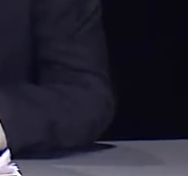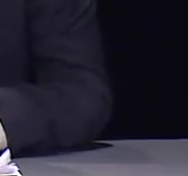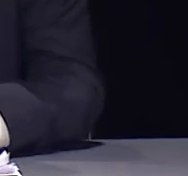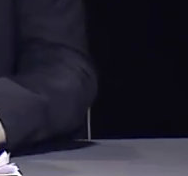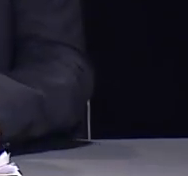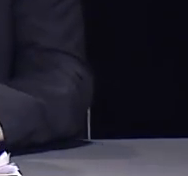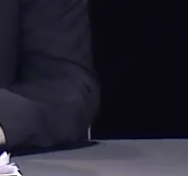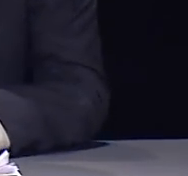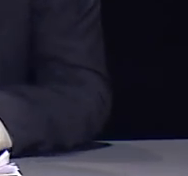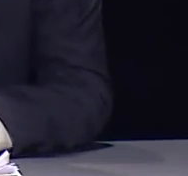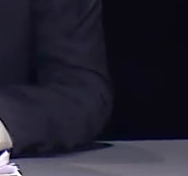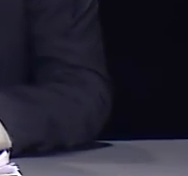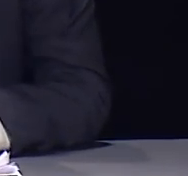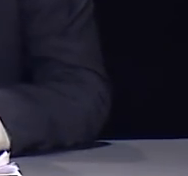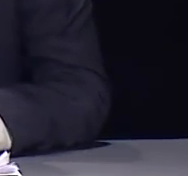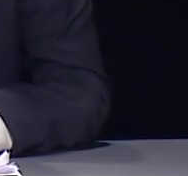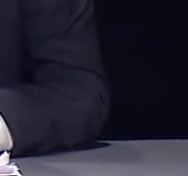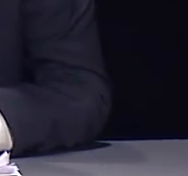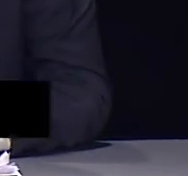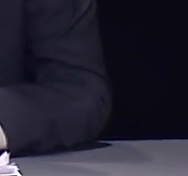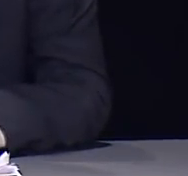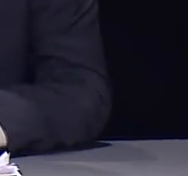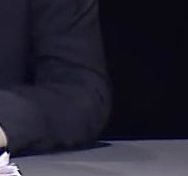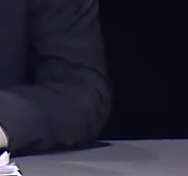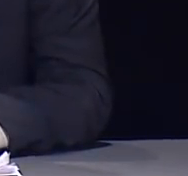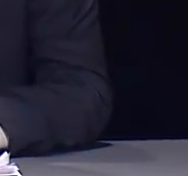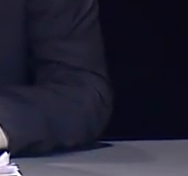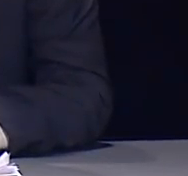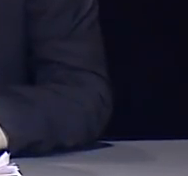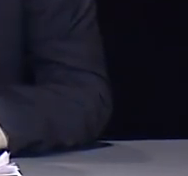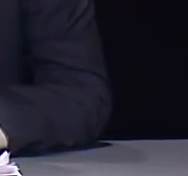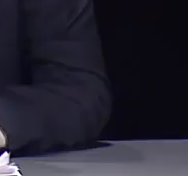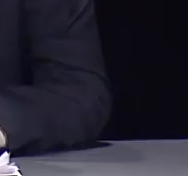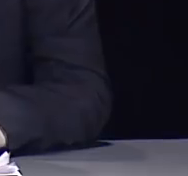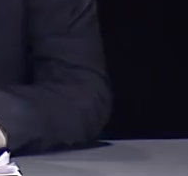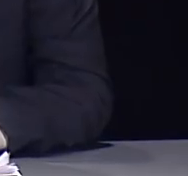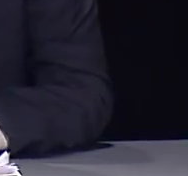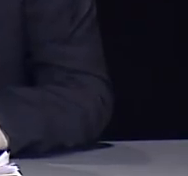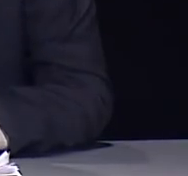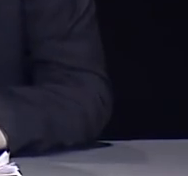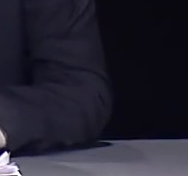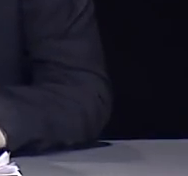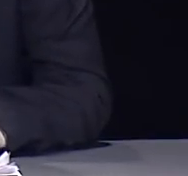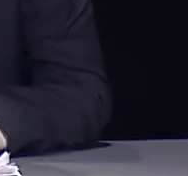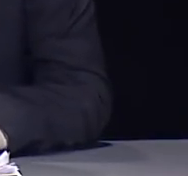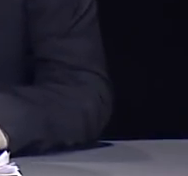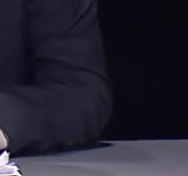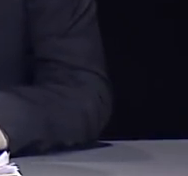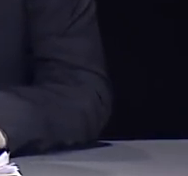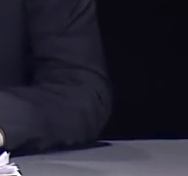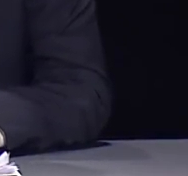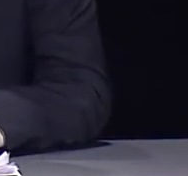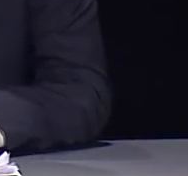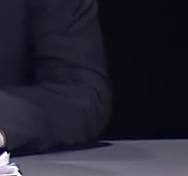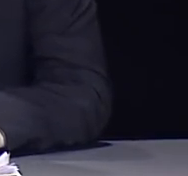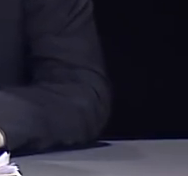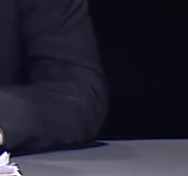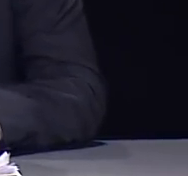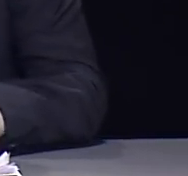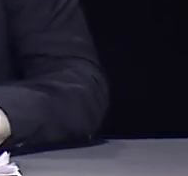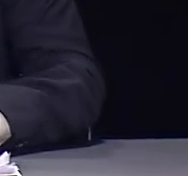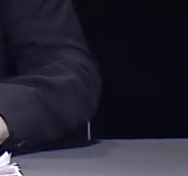para este el último debate de cara a las elecciones que se realizarán este domingo saludamos a los candidatos a los equipos de campaña y en nuestras audiencias